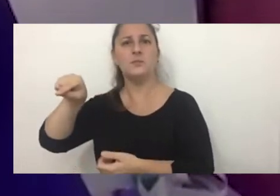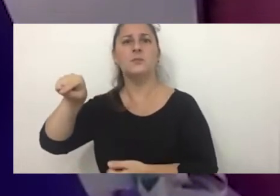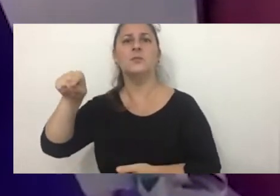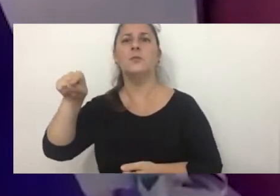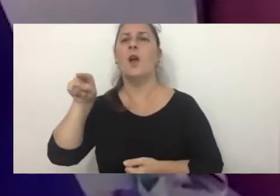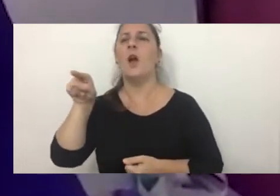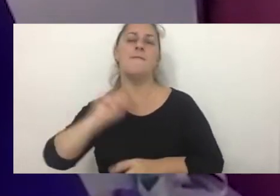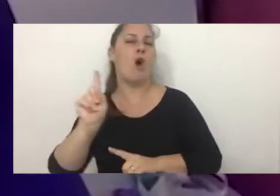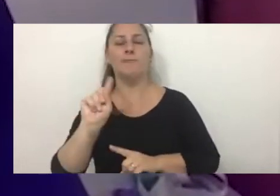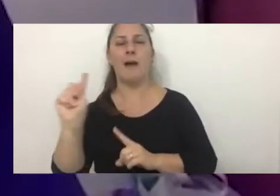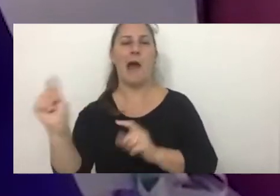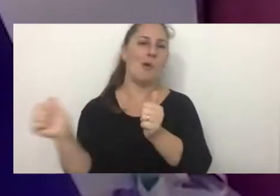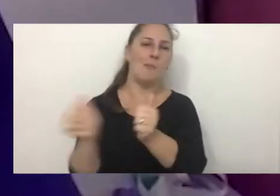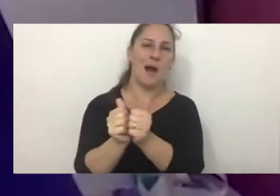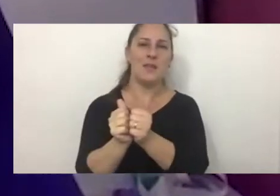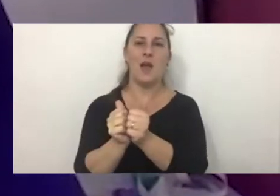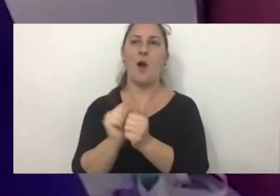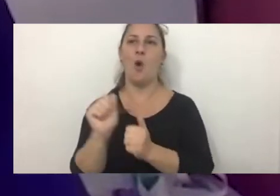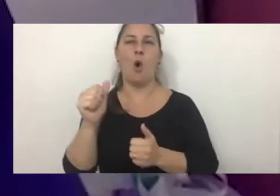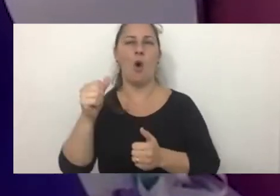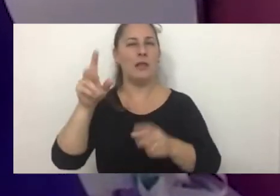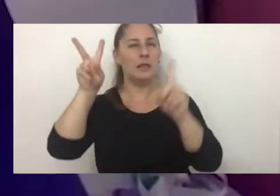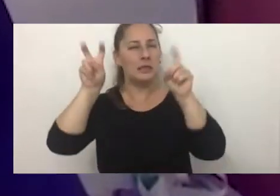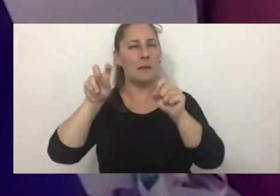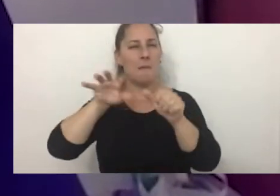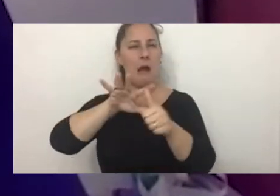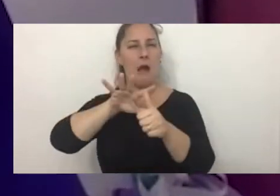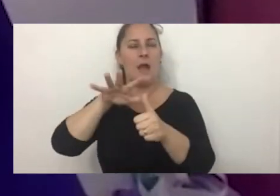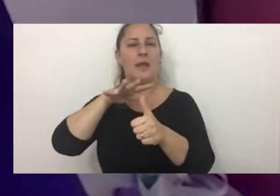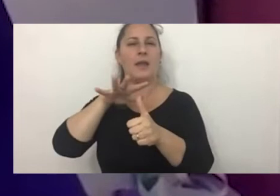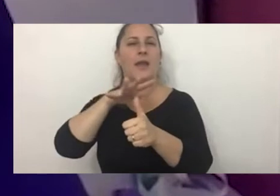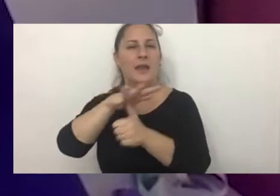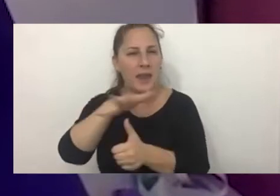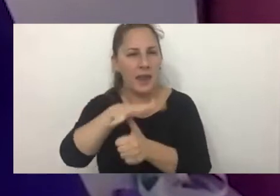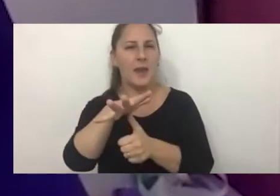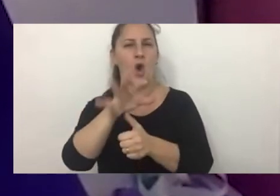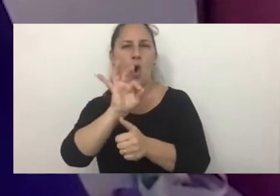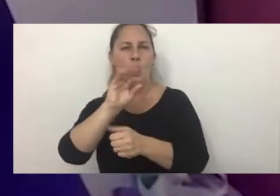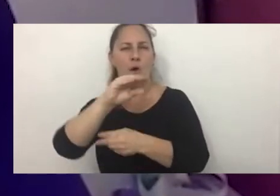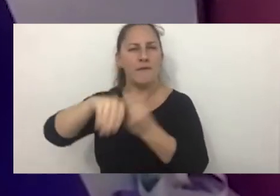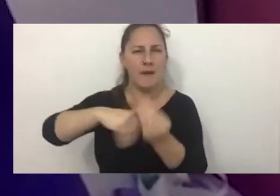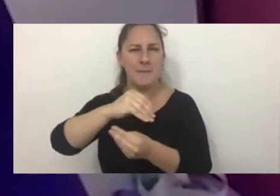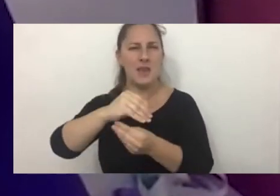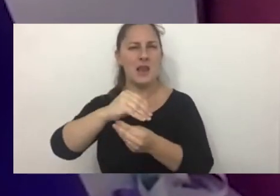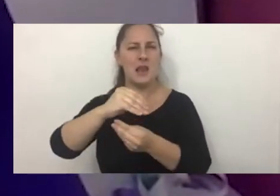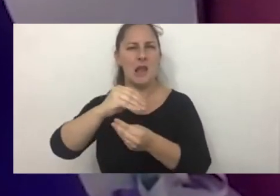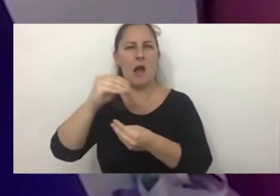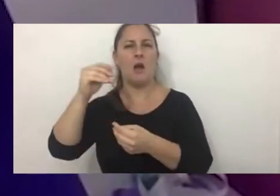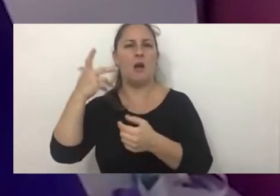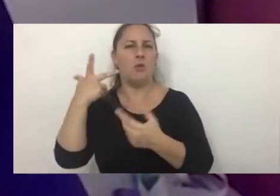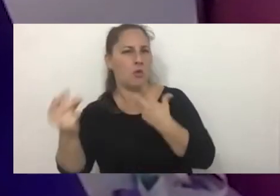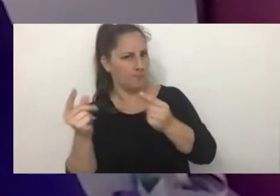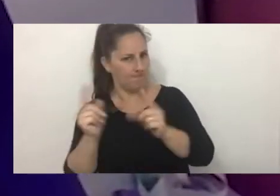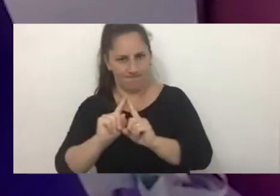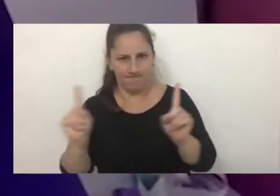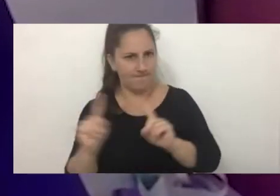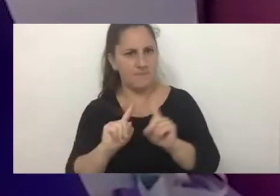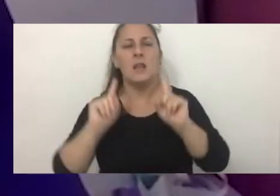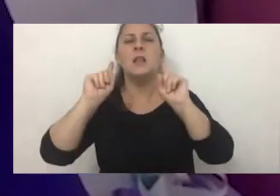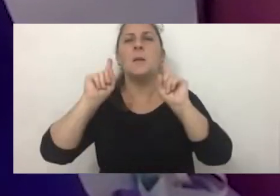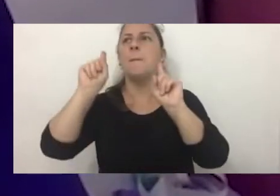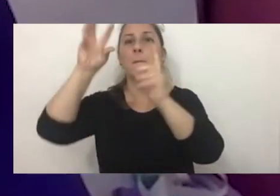sucediendo, si hay alternativas. bueno, a no ser sometida a ningún tipo